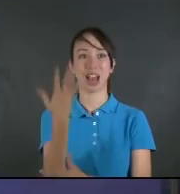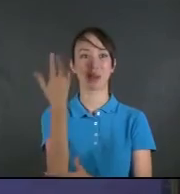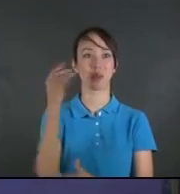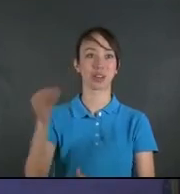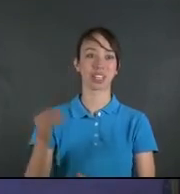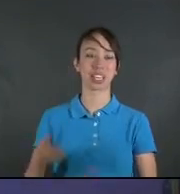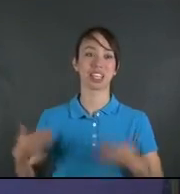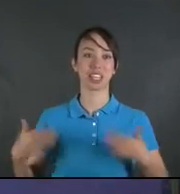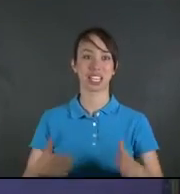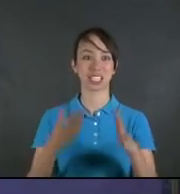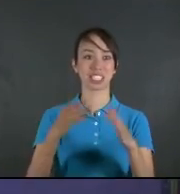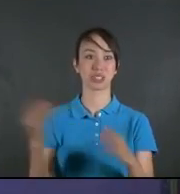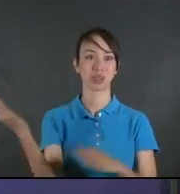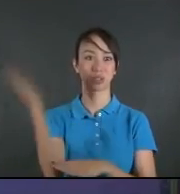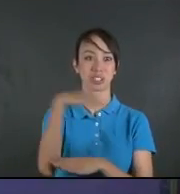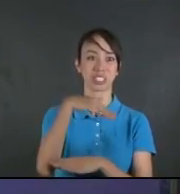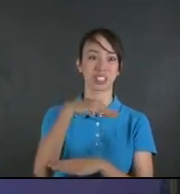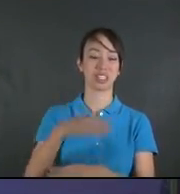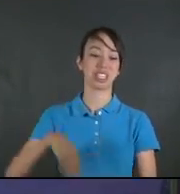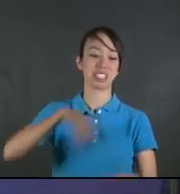columpea en